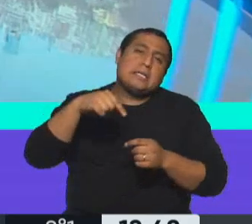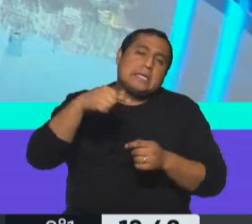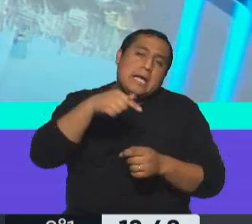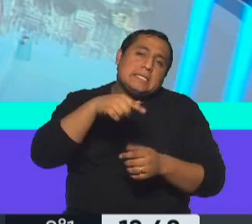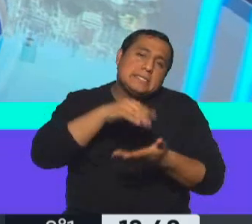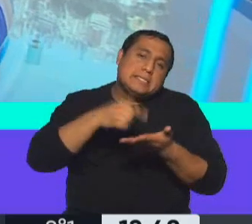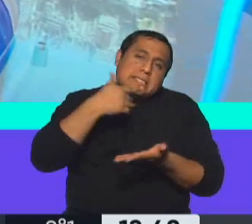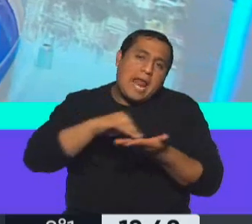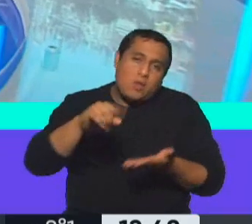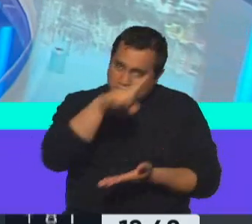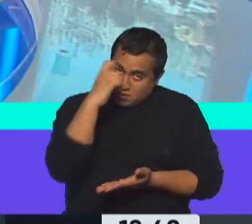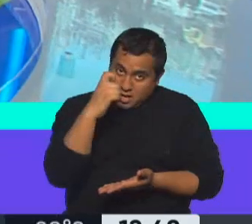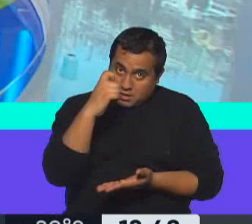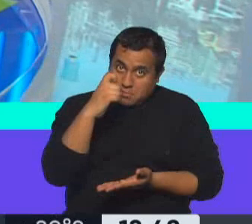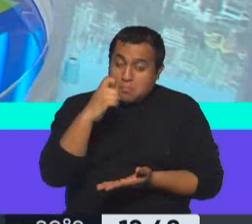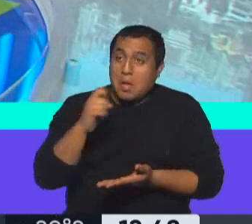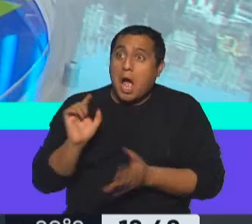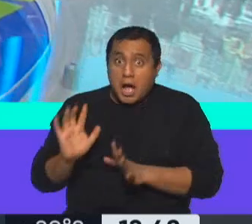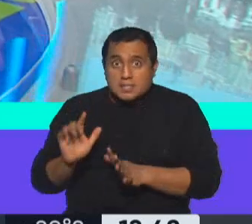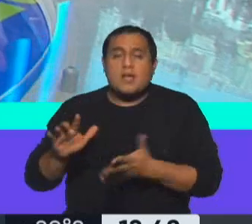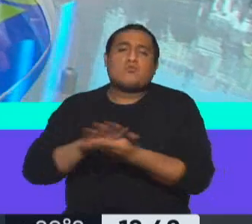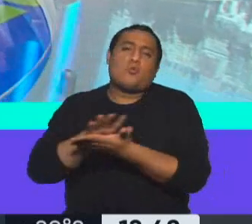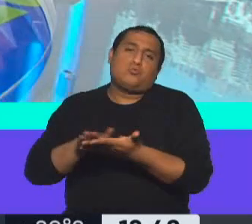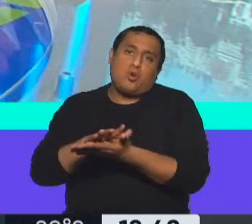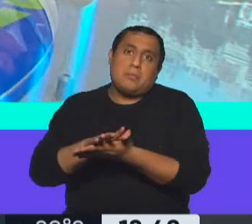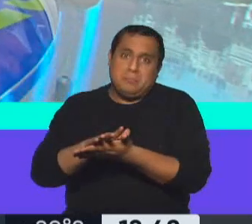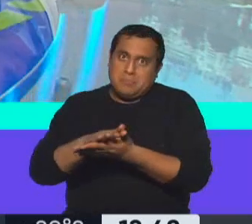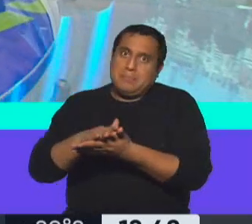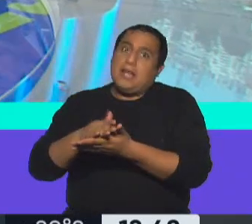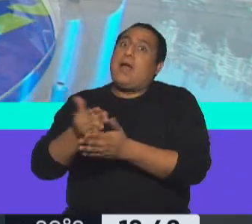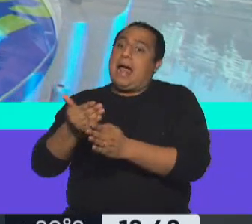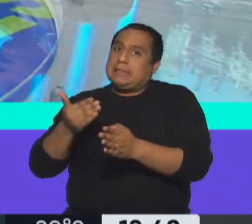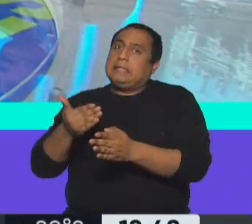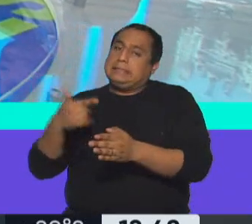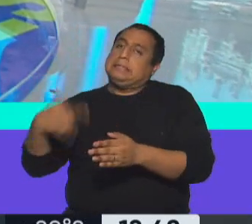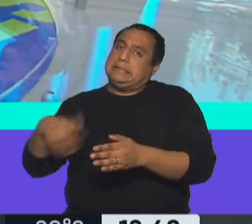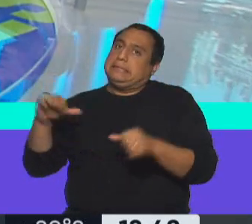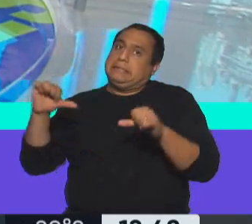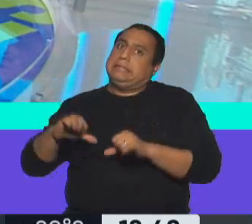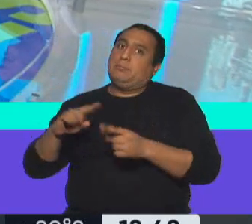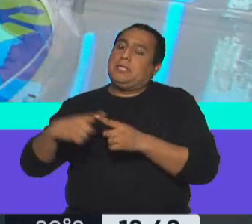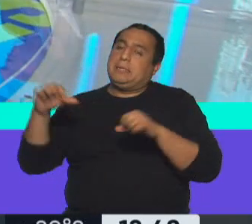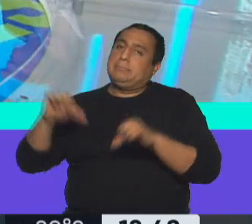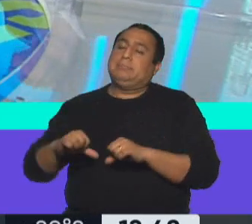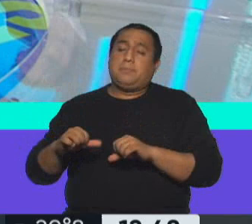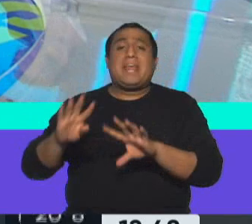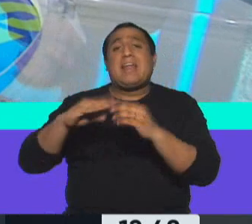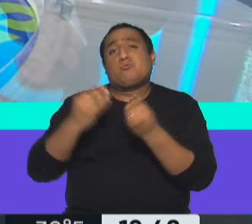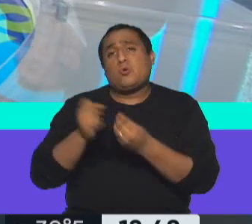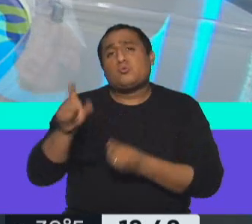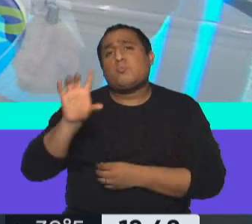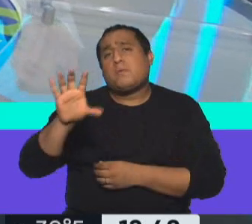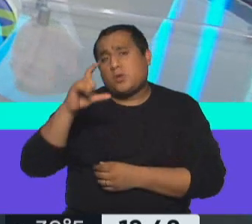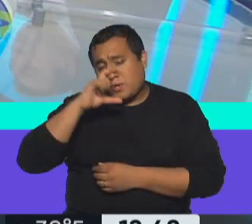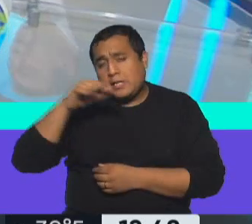termino digamos solucionando y cubriendo lo que es esa esa crisis política interna bueno resultados eso en la provincia de corrientes ahora